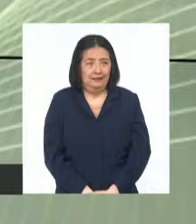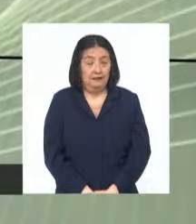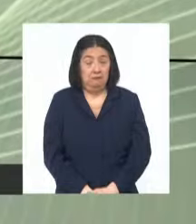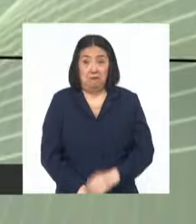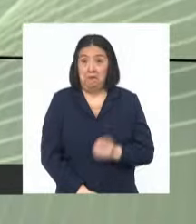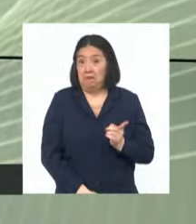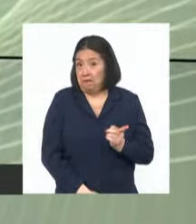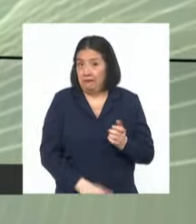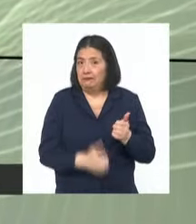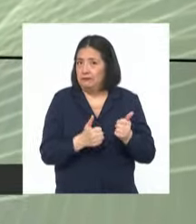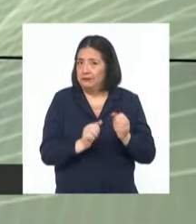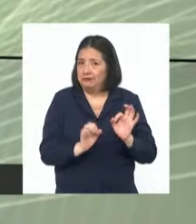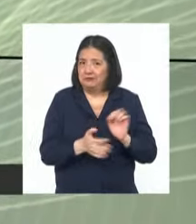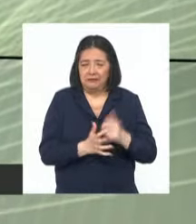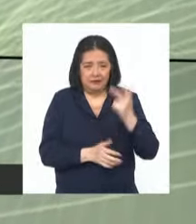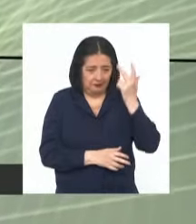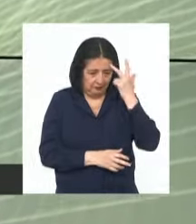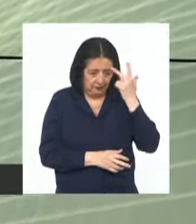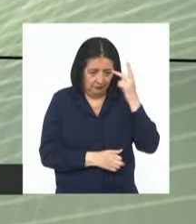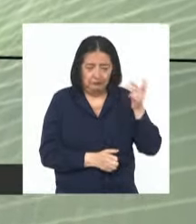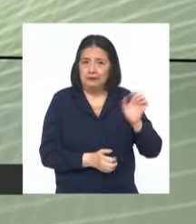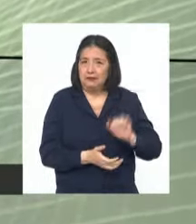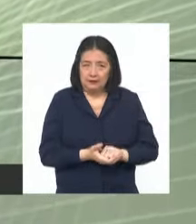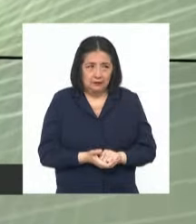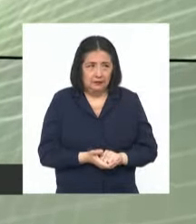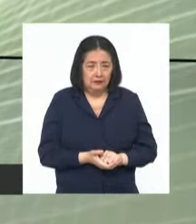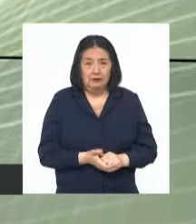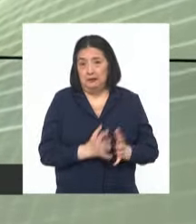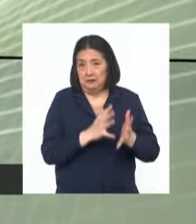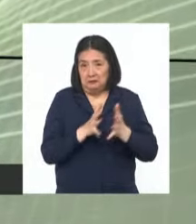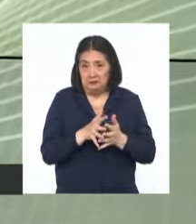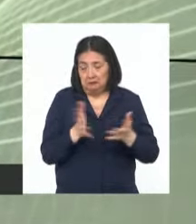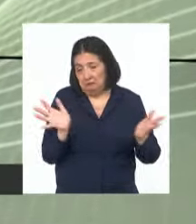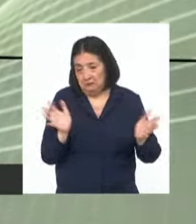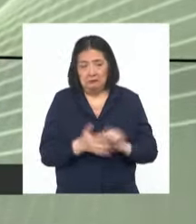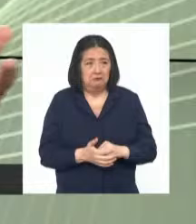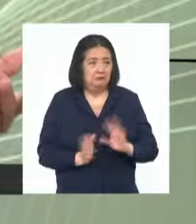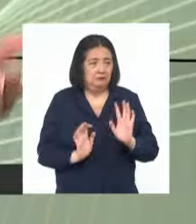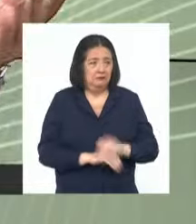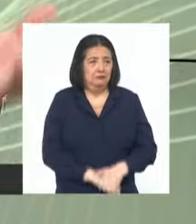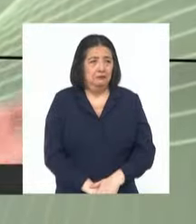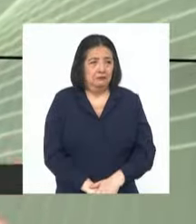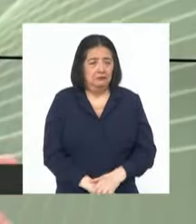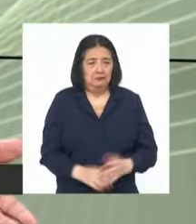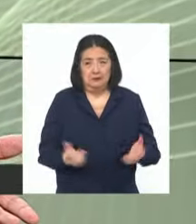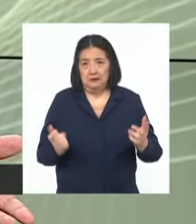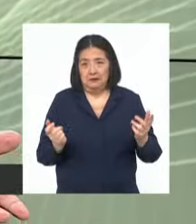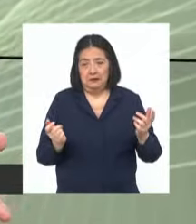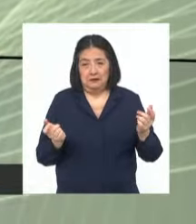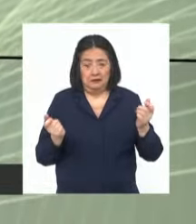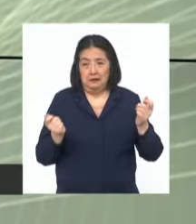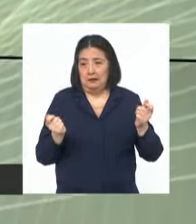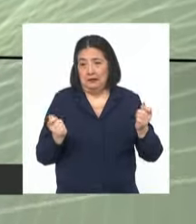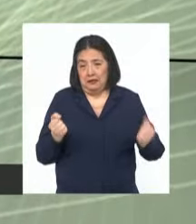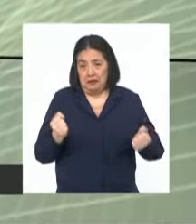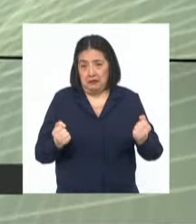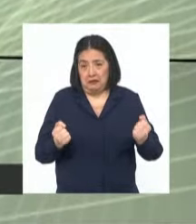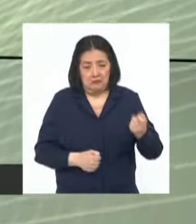¿No? Muy buena ver a Lionel Messi, que en Miami debe andar con las ventanas abajo, ¿no? O